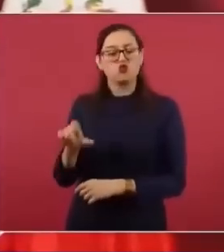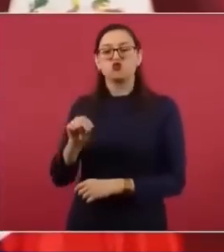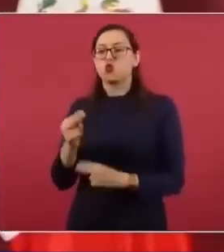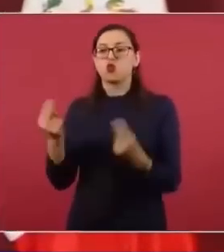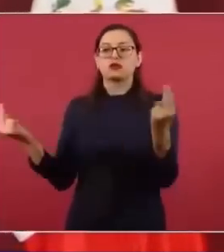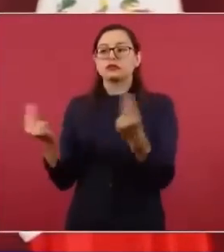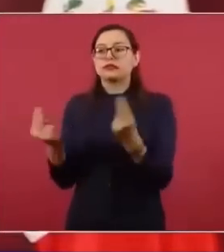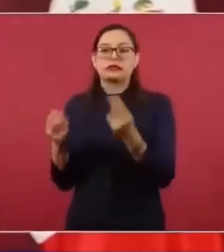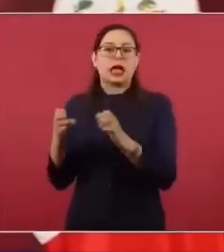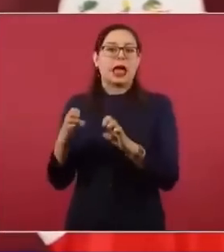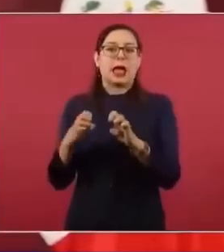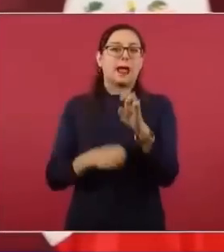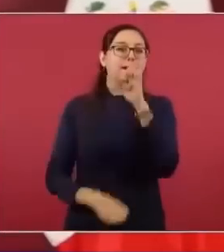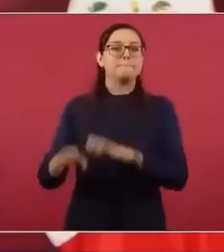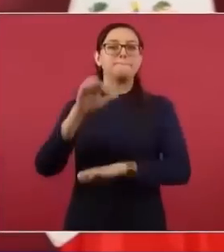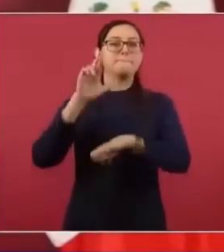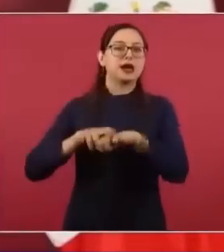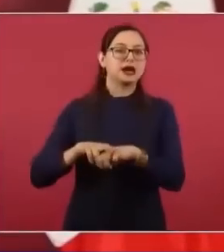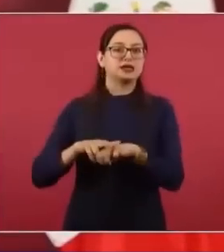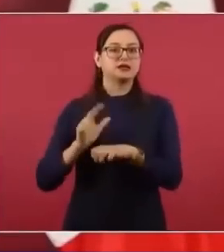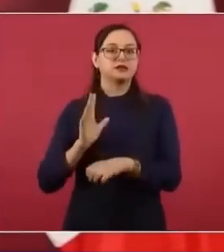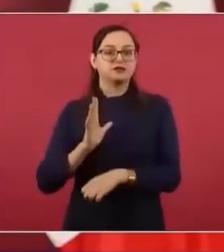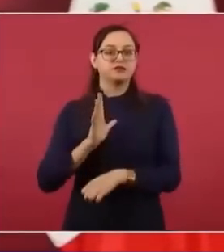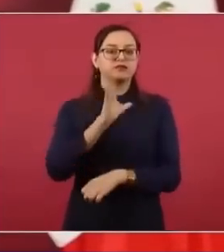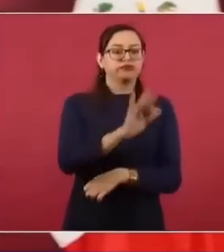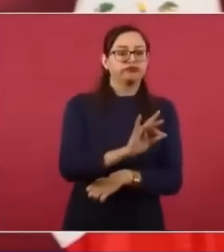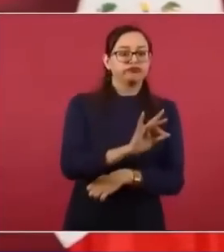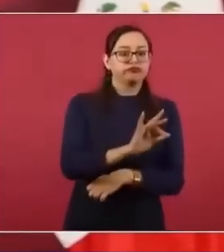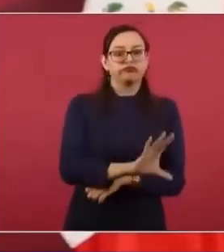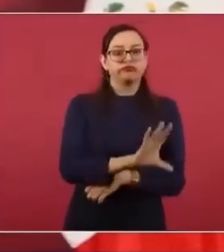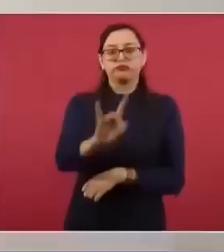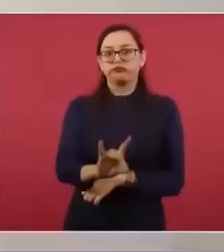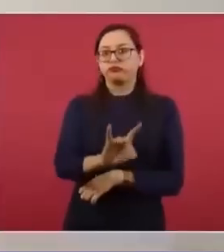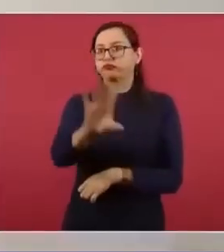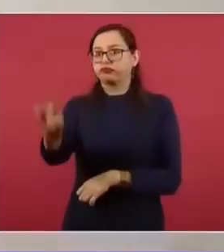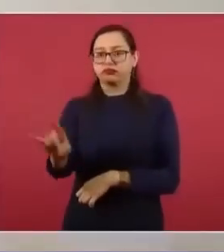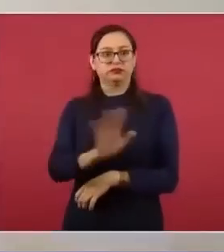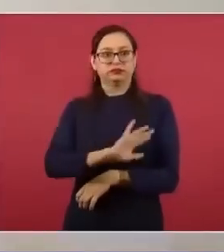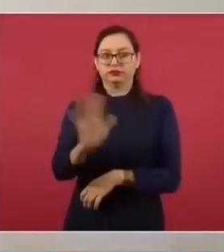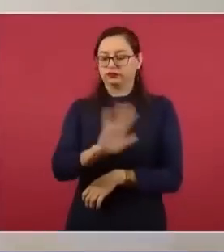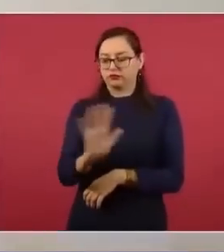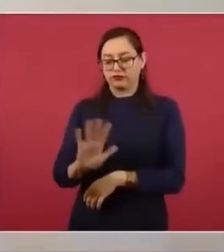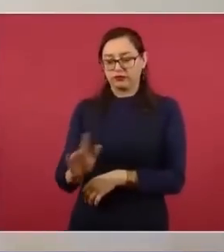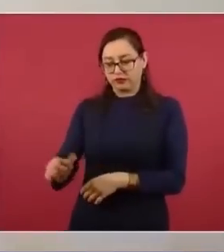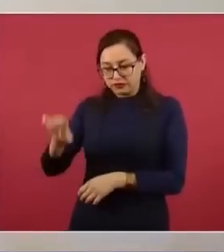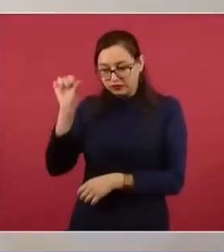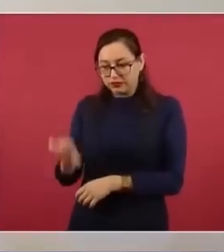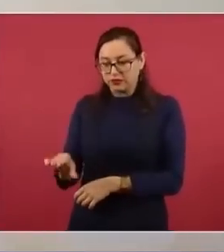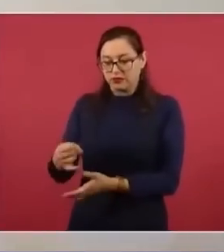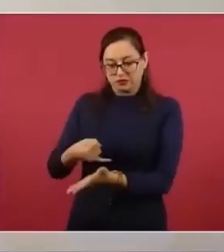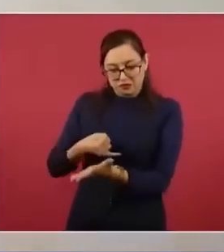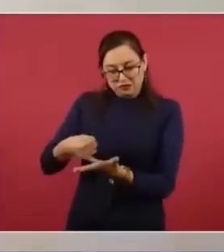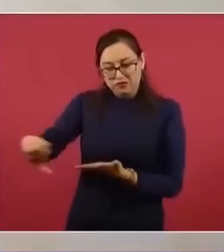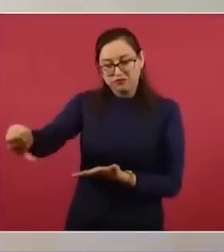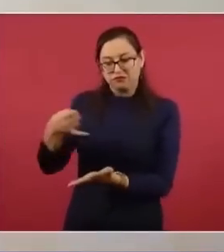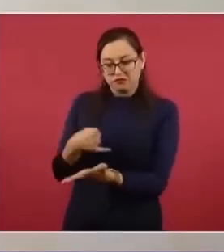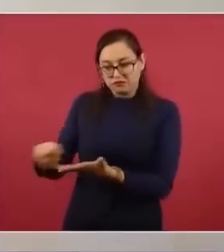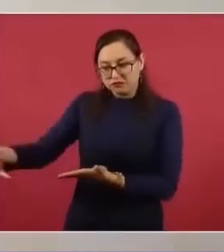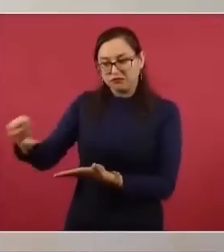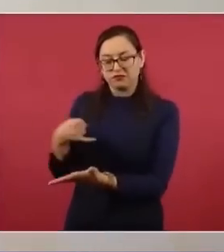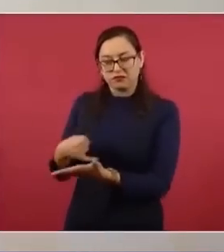Se le da un jornal Y hoy, no mañana.